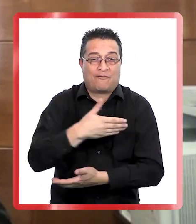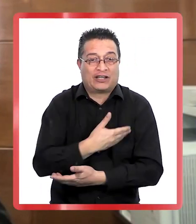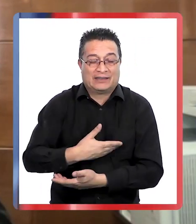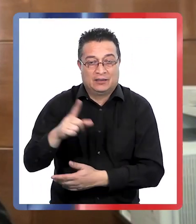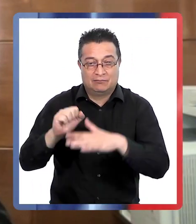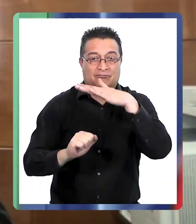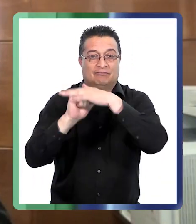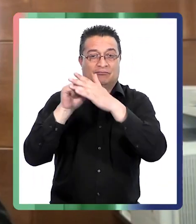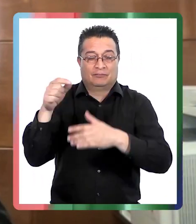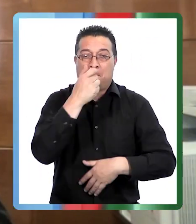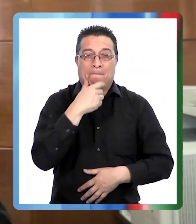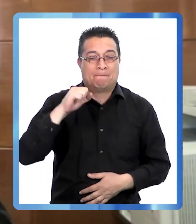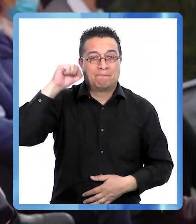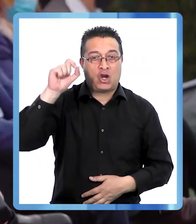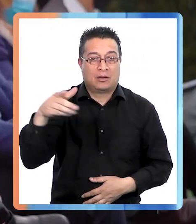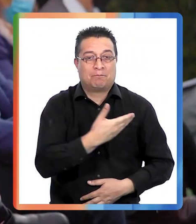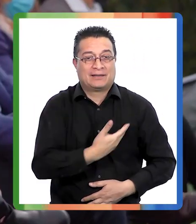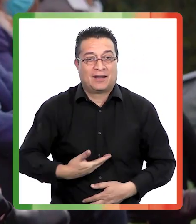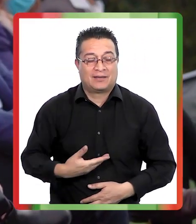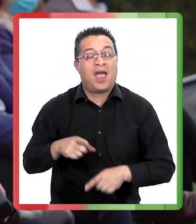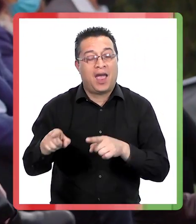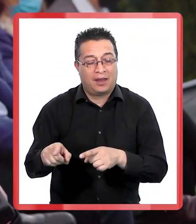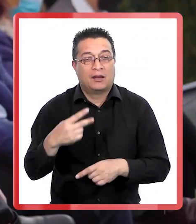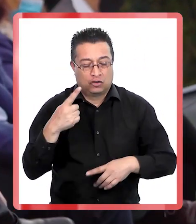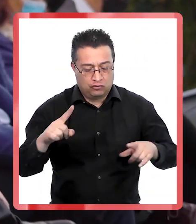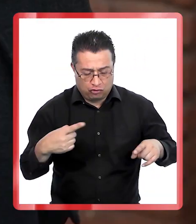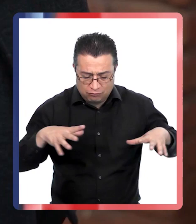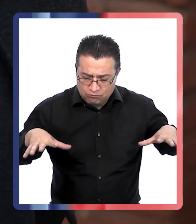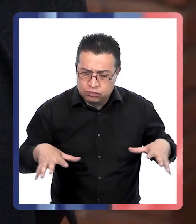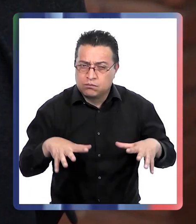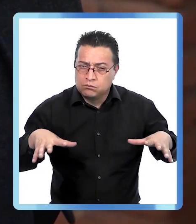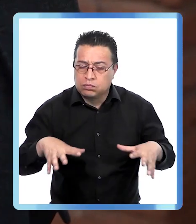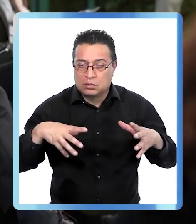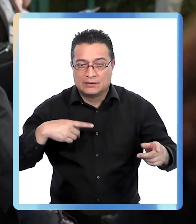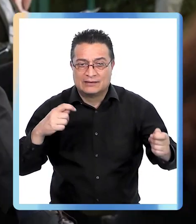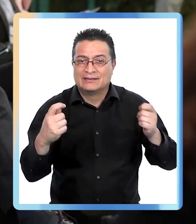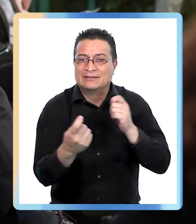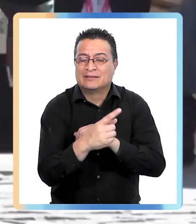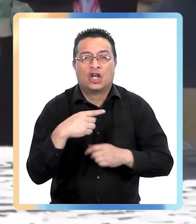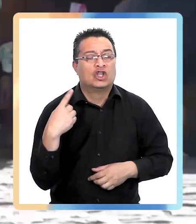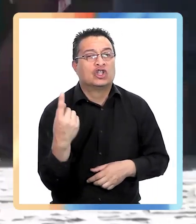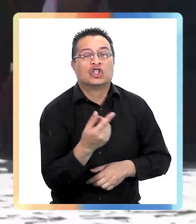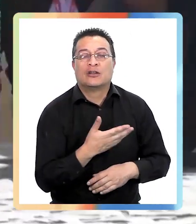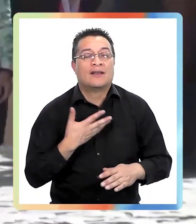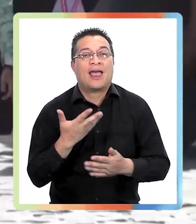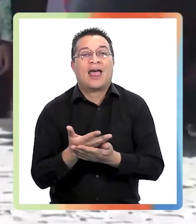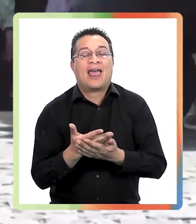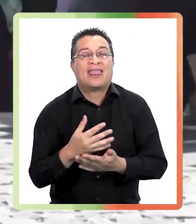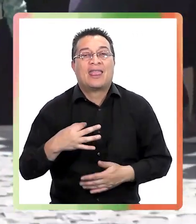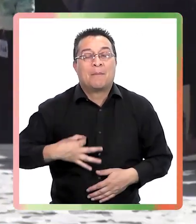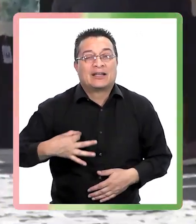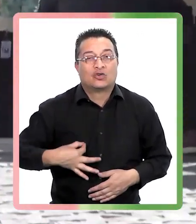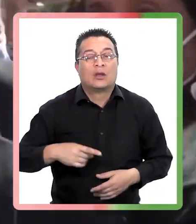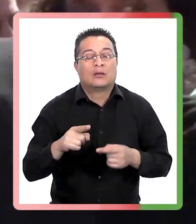gobierno que encabeza nuestro presidente Gabriel Boric, y estamos haciendo todos los esfuerzos para convertir todas aquellas demandas ciudadanas